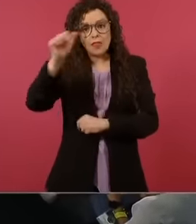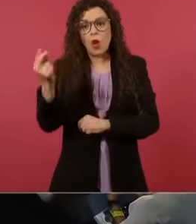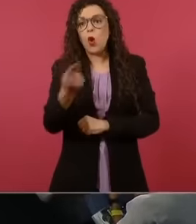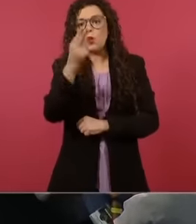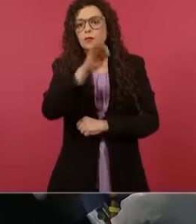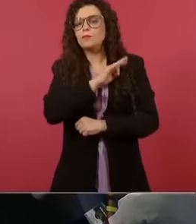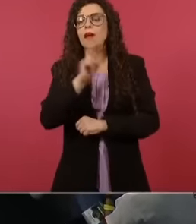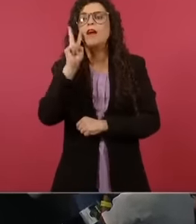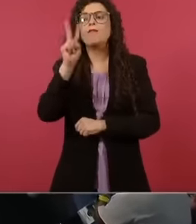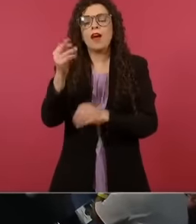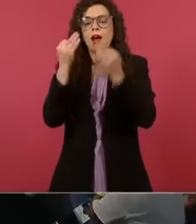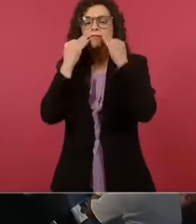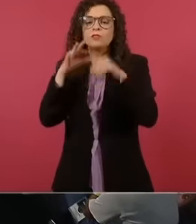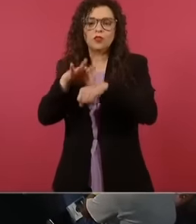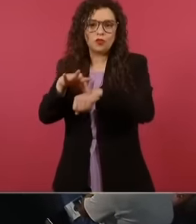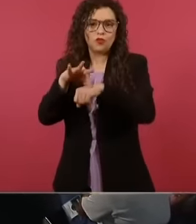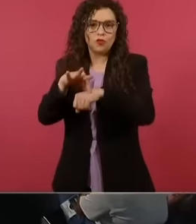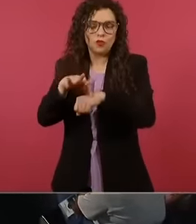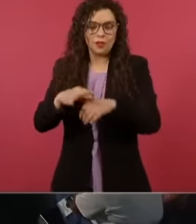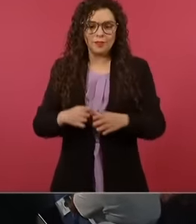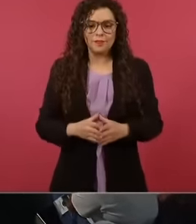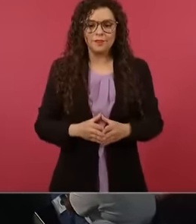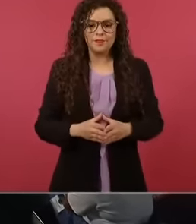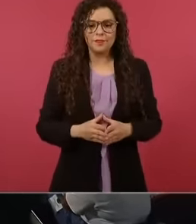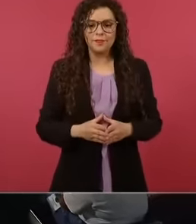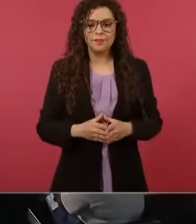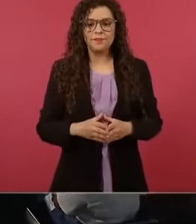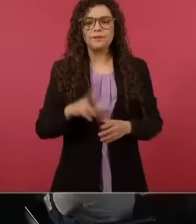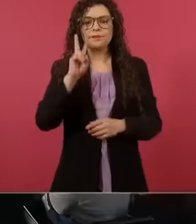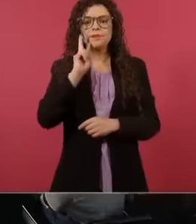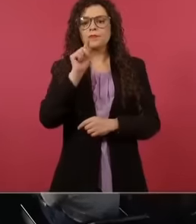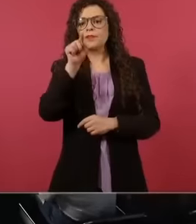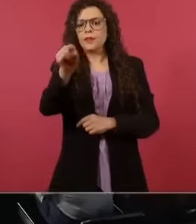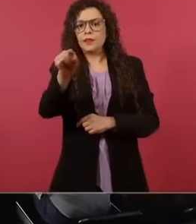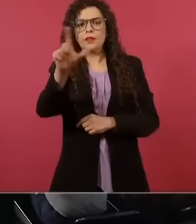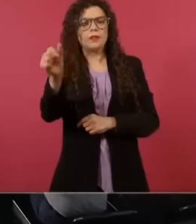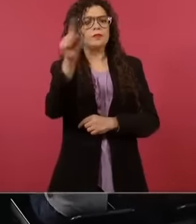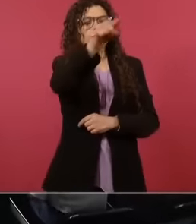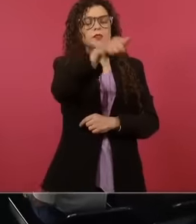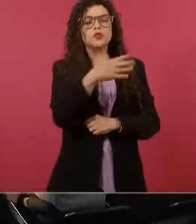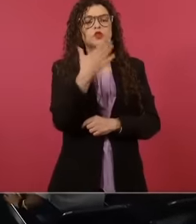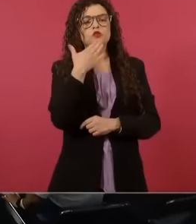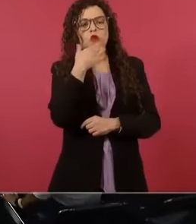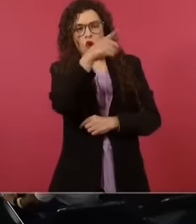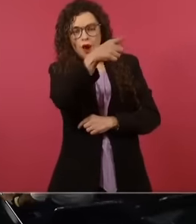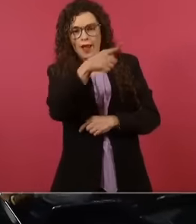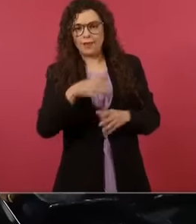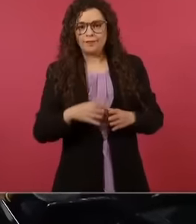la sesión de... Vamos a ver ahí acá y luego Sonora